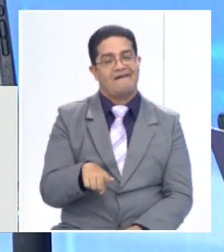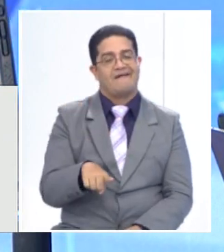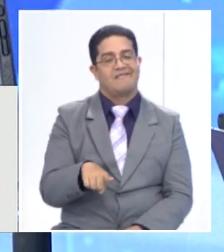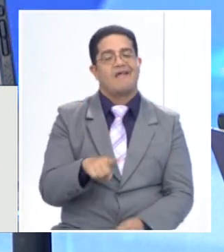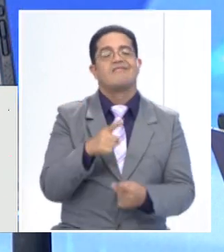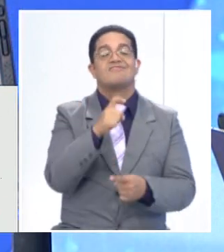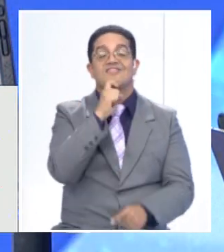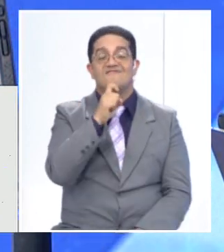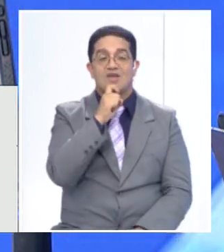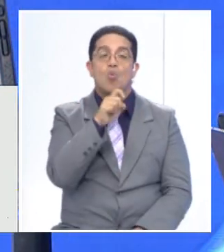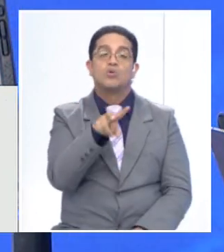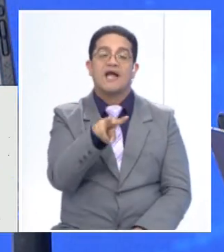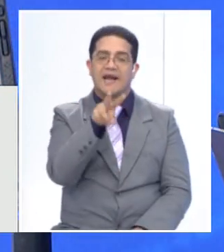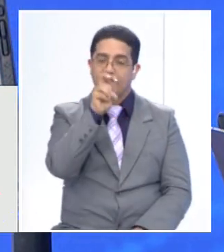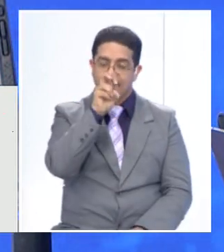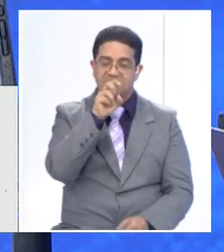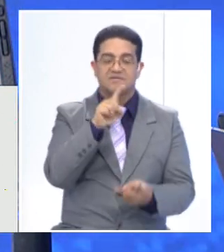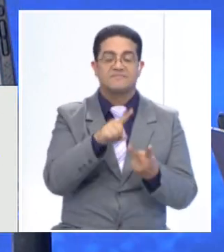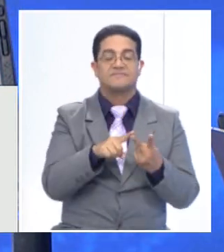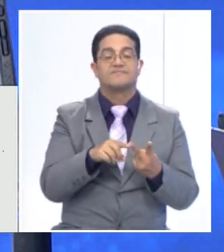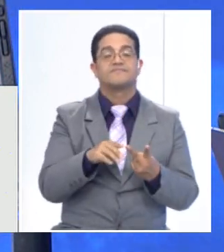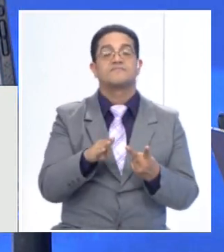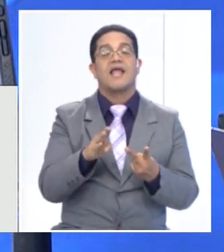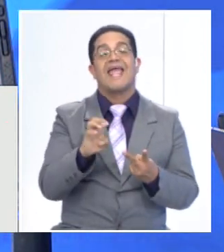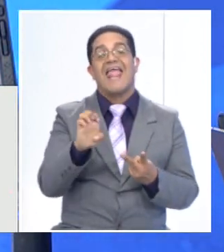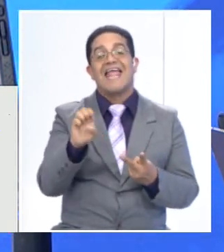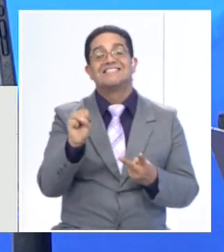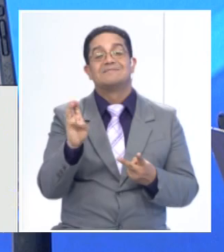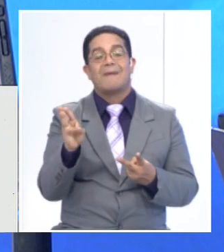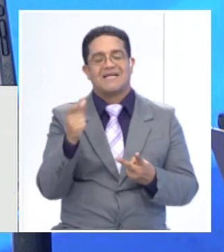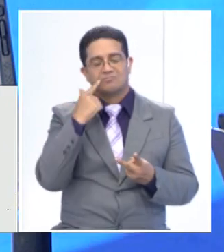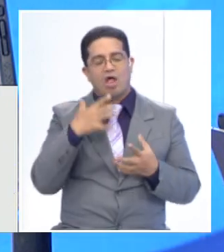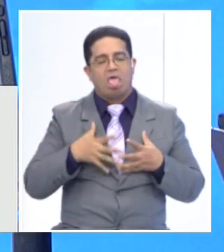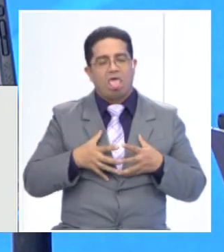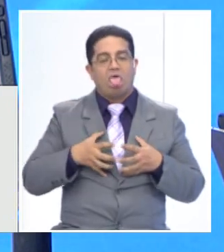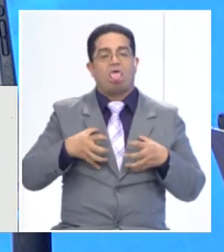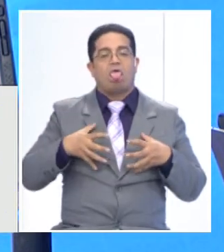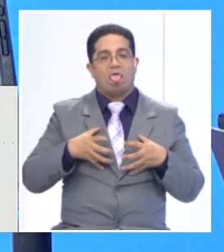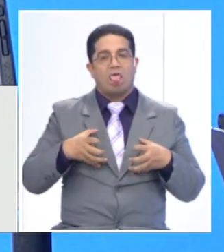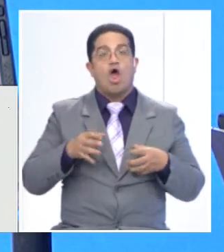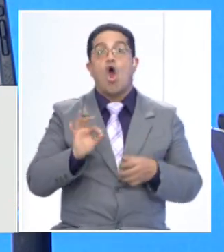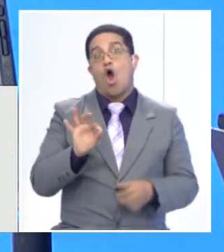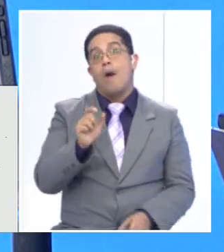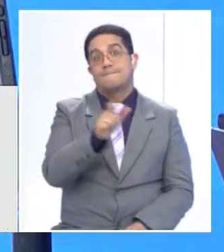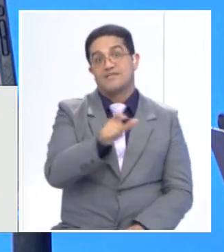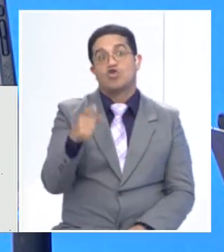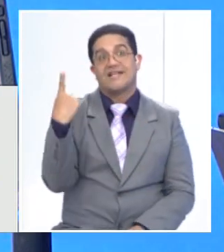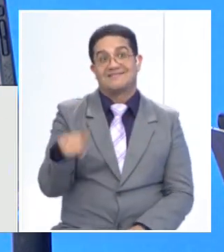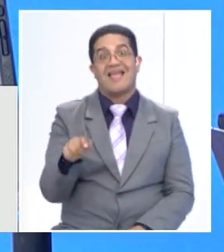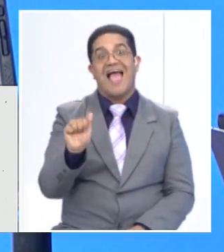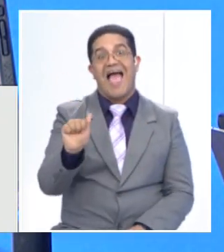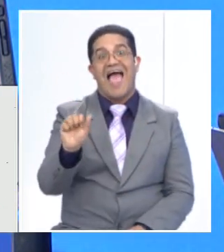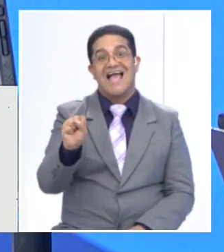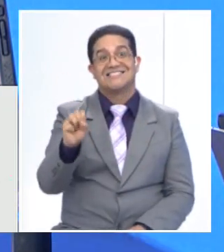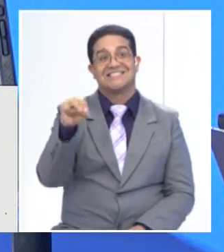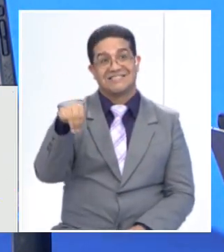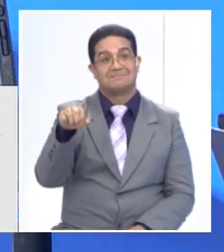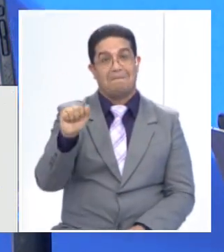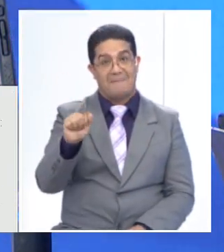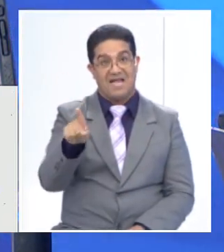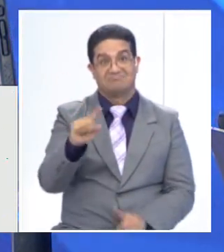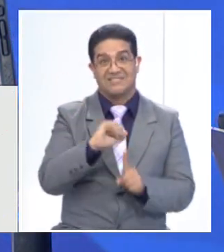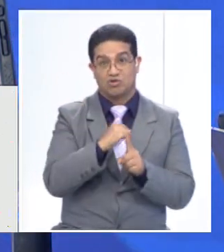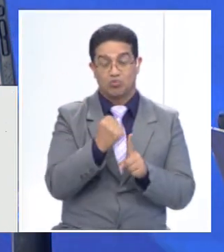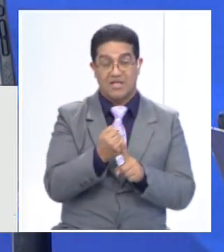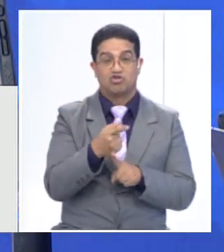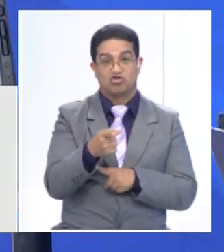tienen dificultad respiratoria, tienen broncoespasmo o sencillamente los pacientes asmáticos, que los pacientes asmáticos tienen una condición de